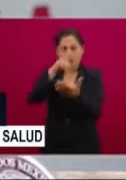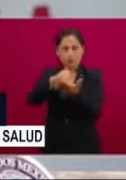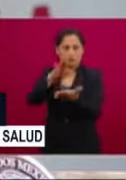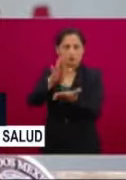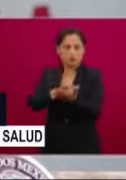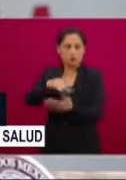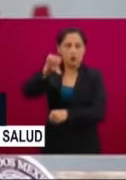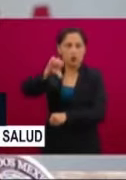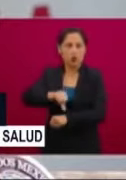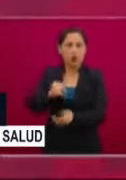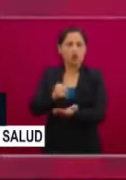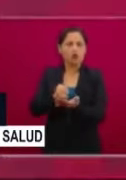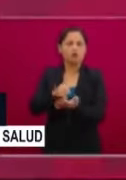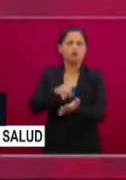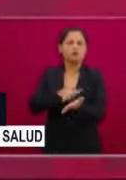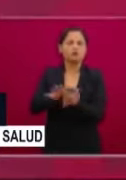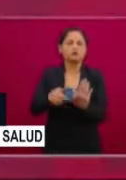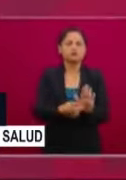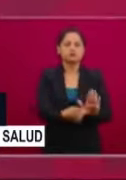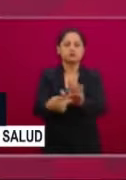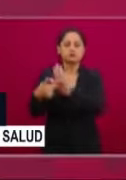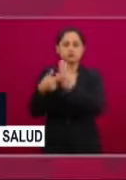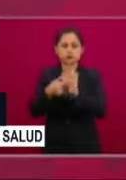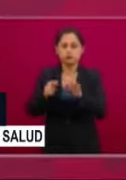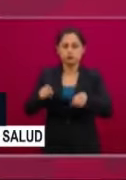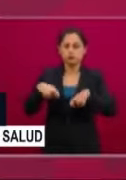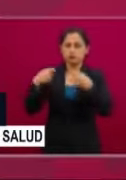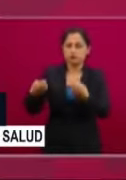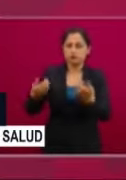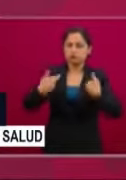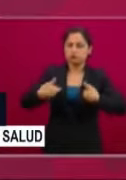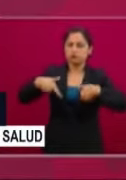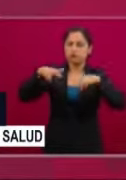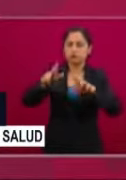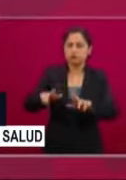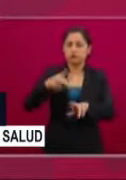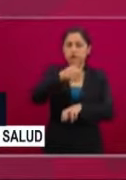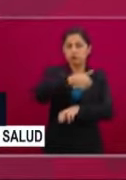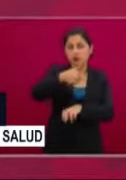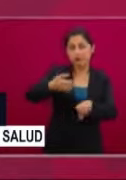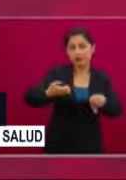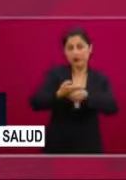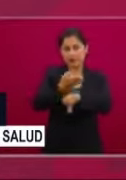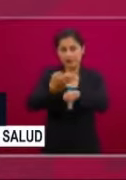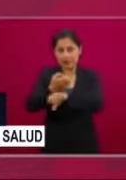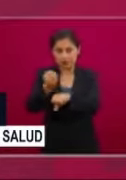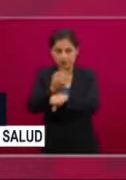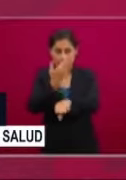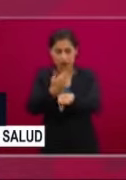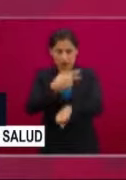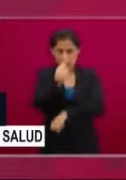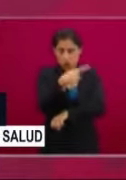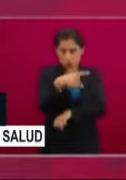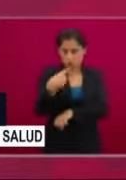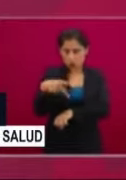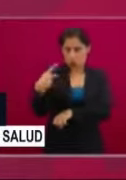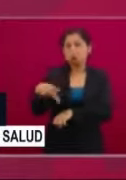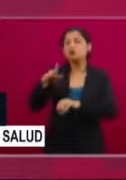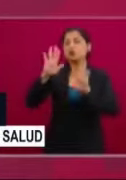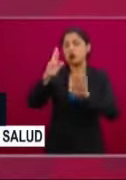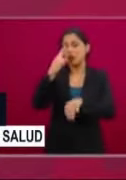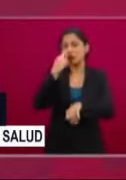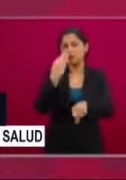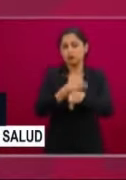permiso sin comprometerse a establecer un juicio técnico sobre la capacidad de la prueba de funcionar para el propósito